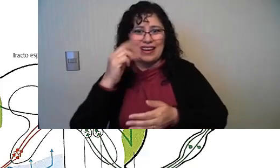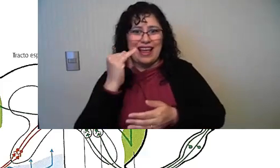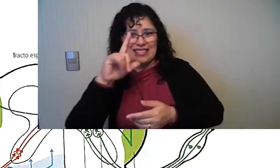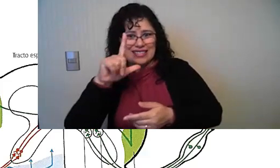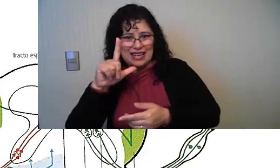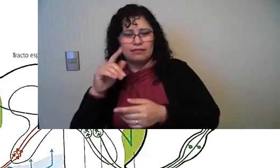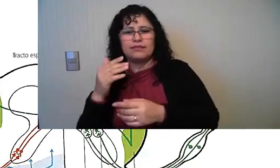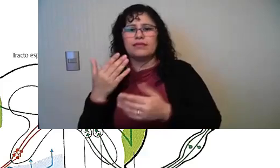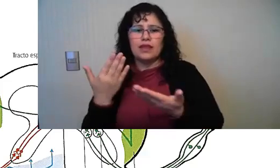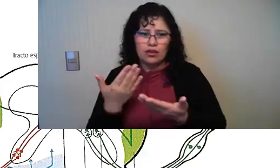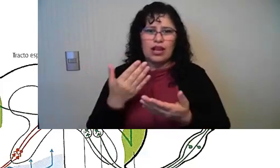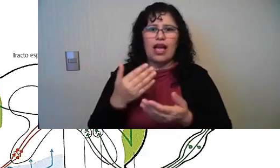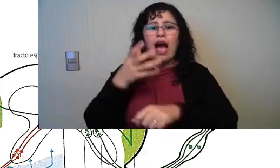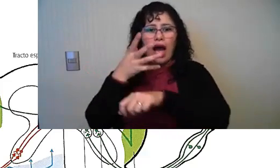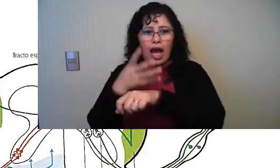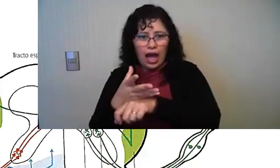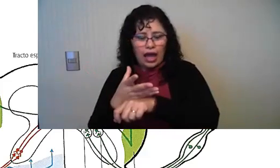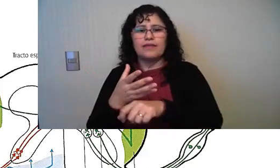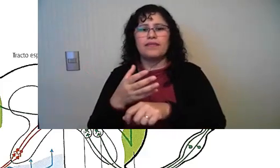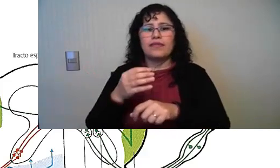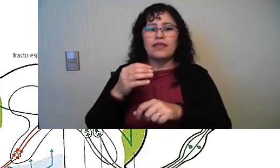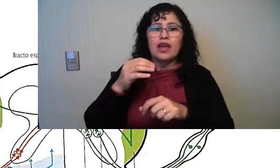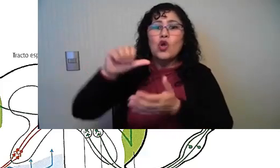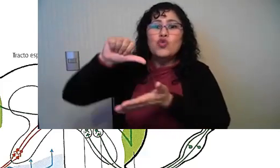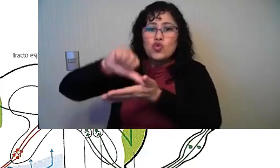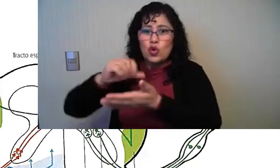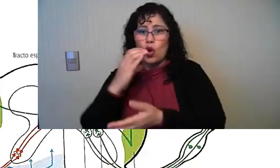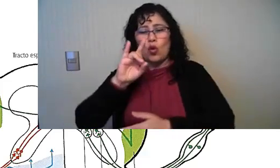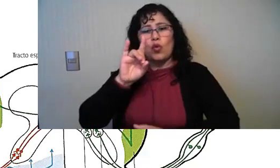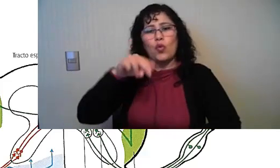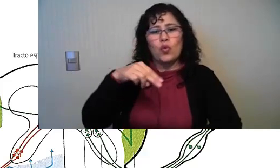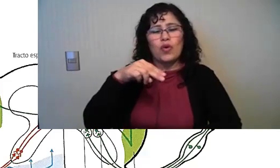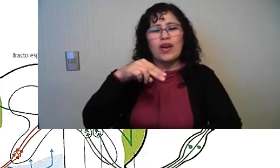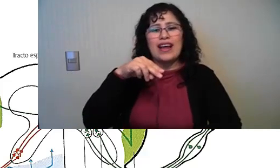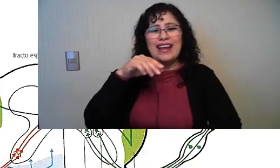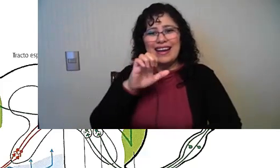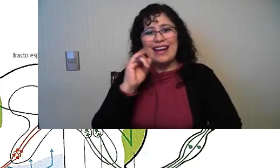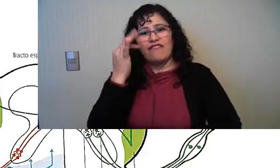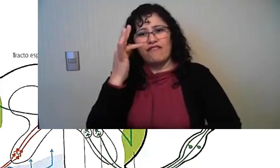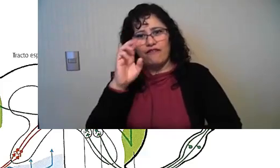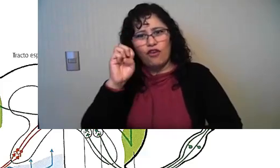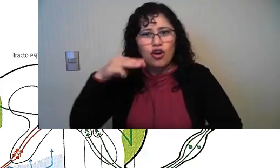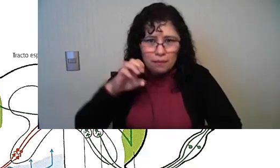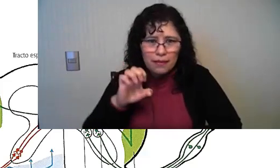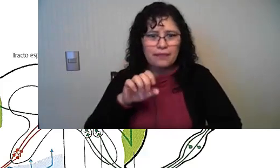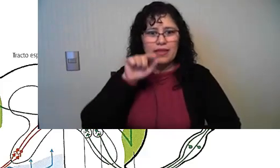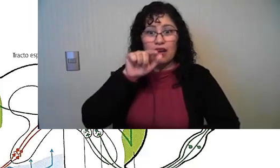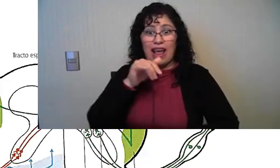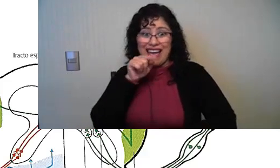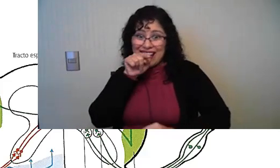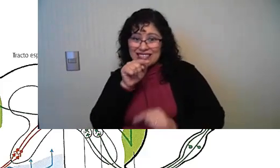el núcleo cuneiforme. Esta información luego cruza la línea